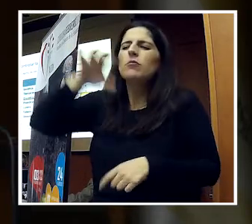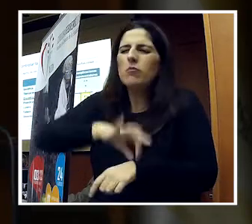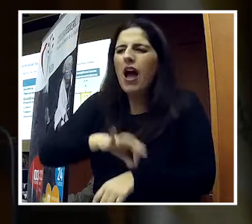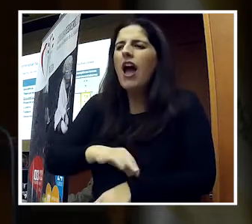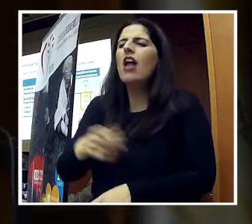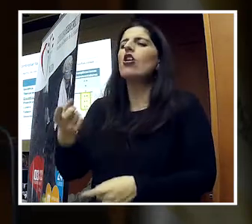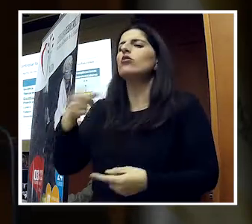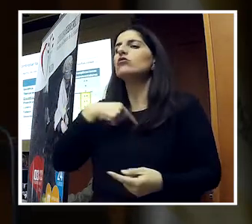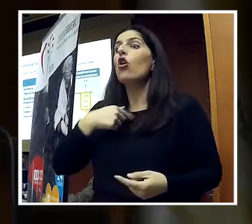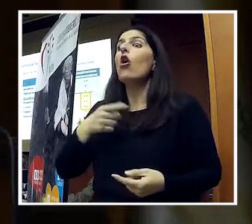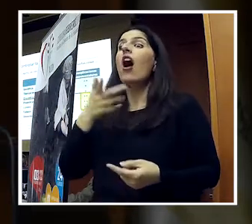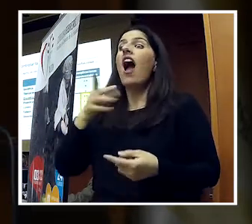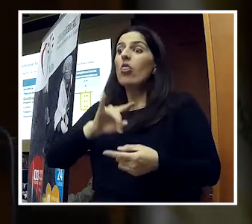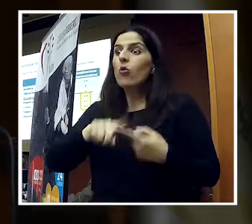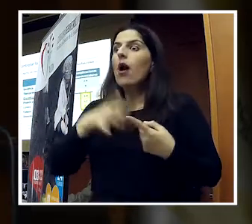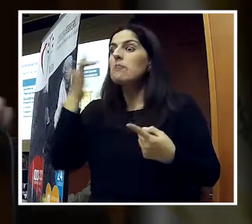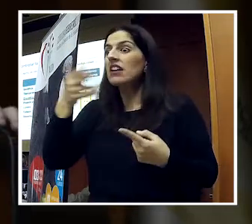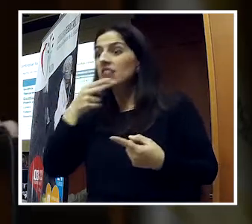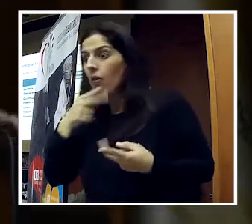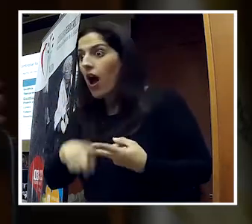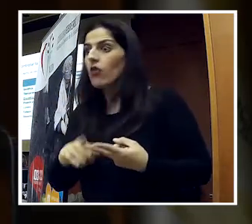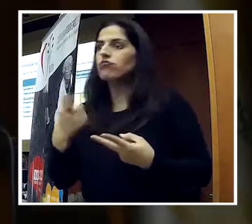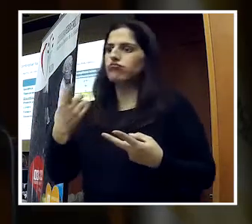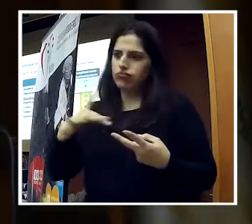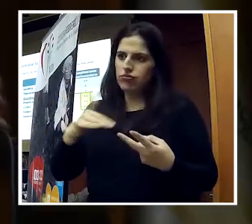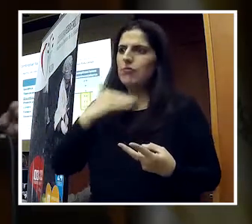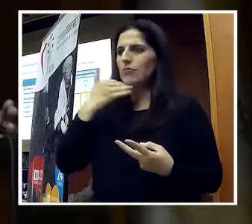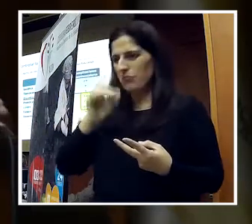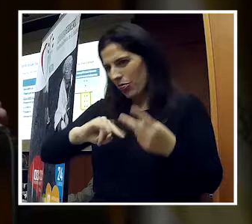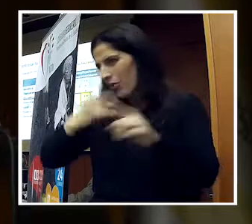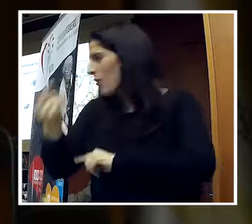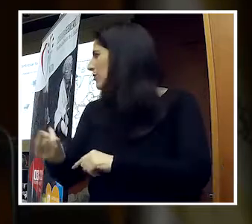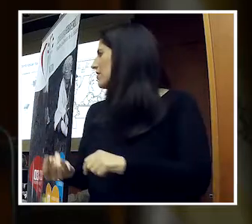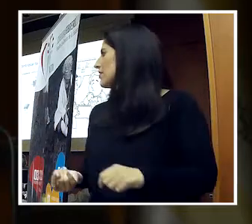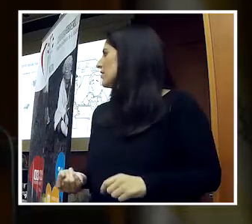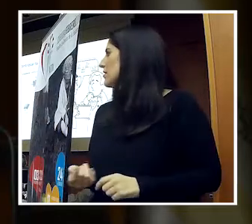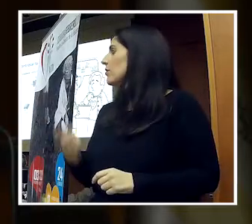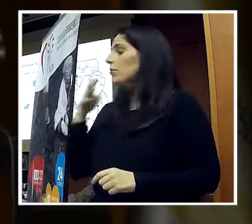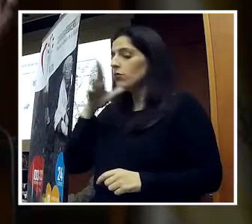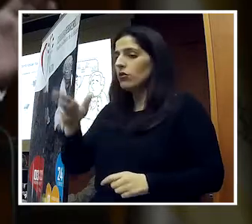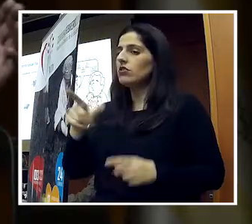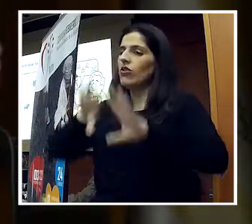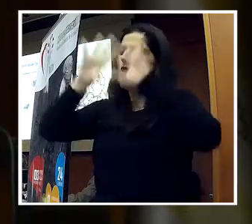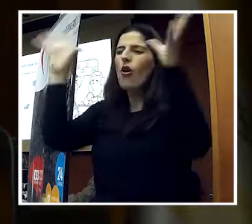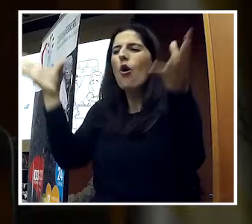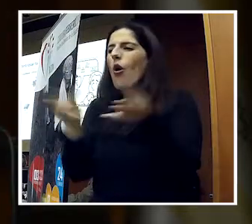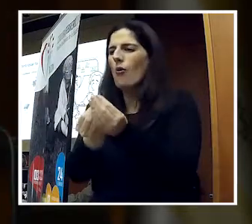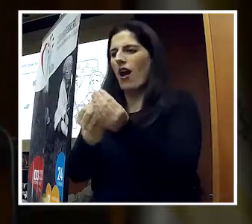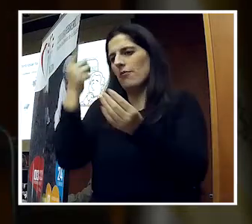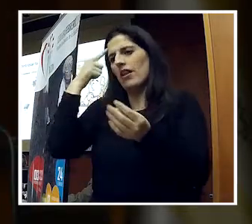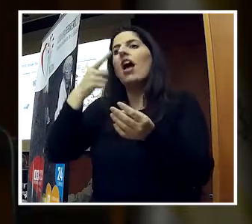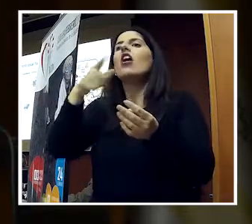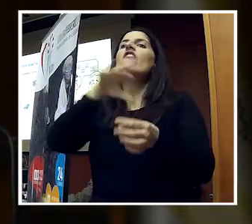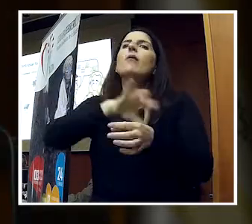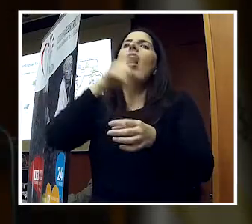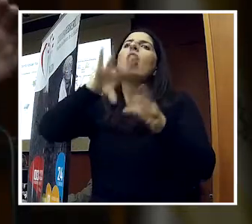el tabaco, muy importante, y la obesidad, que contribuyen a tenerlas o no. Por tanto, hay que considerar no solo a la hora de